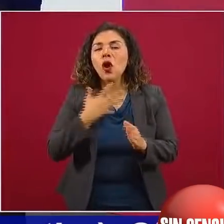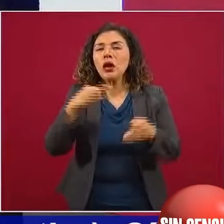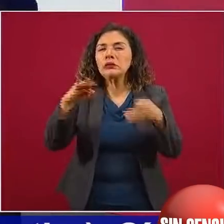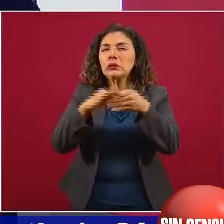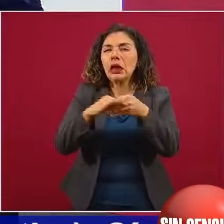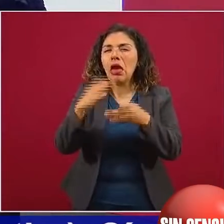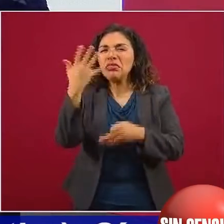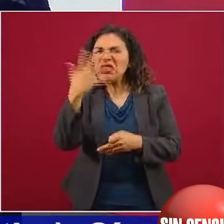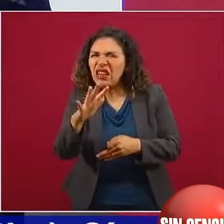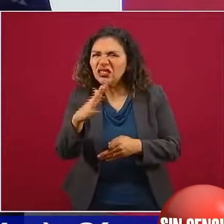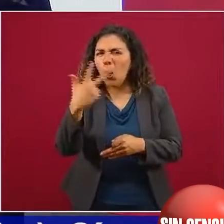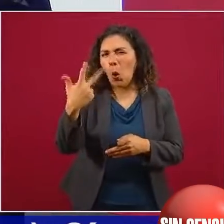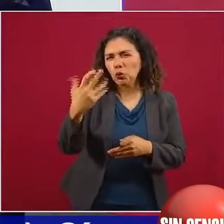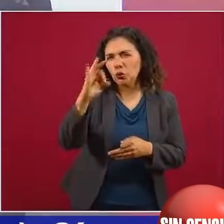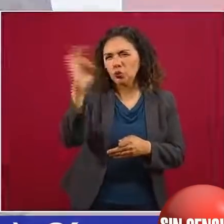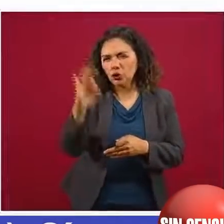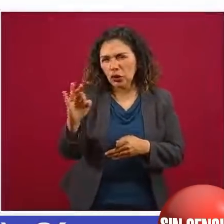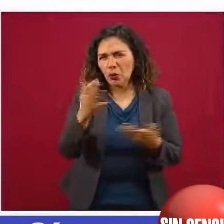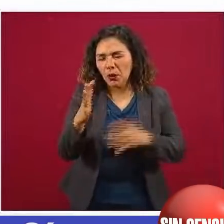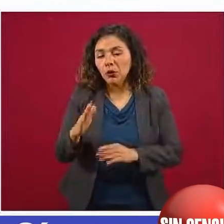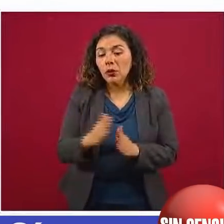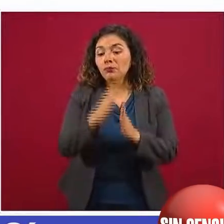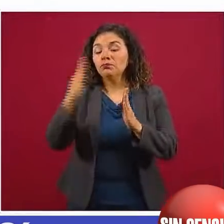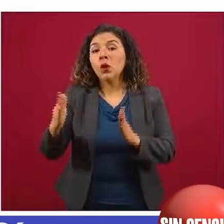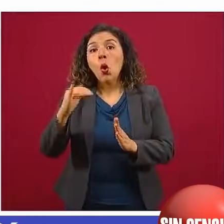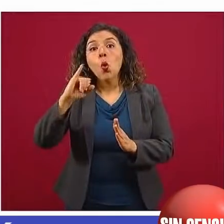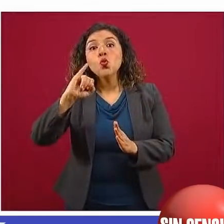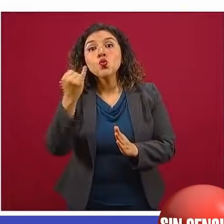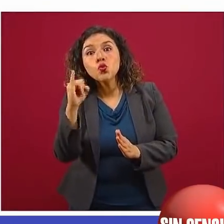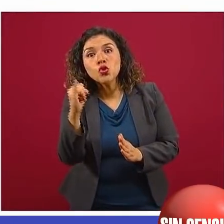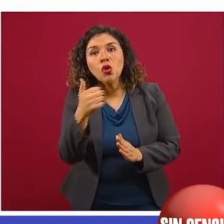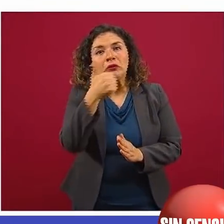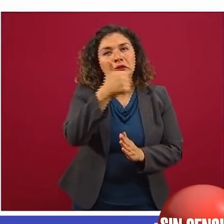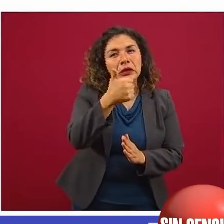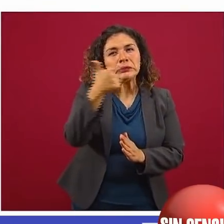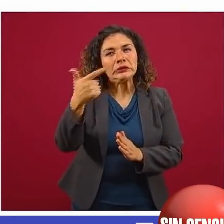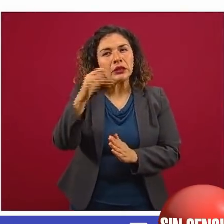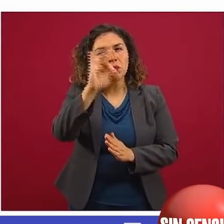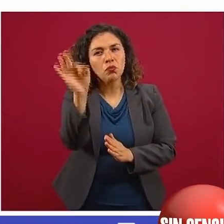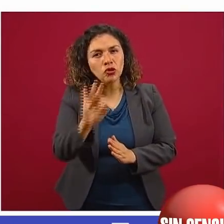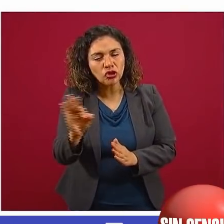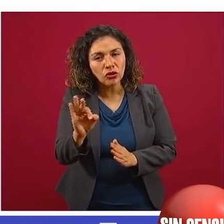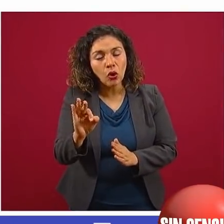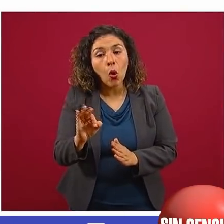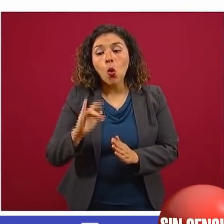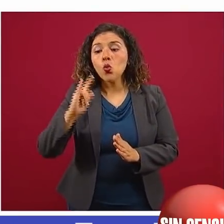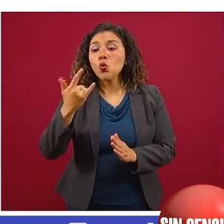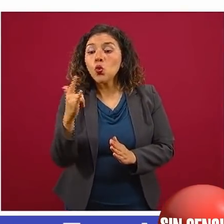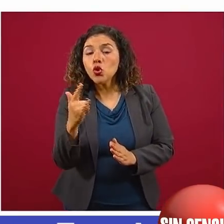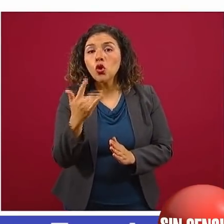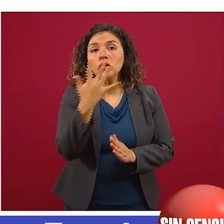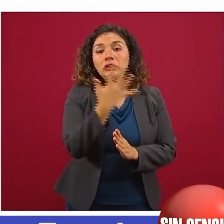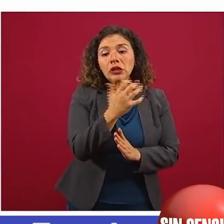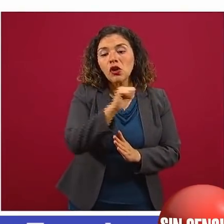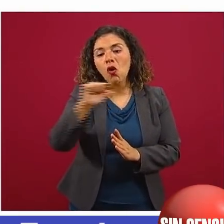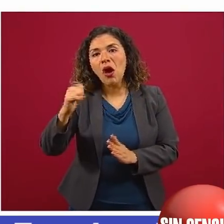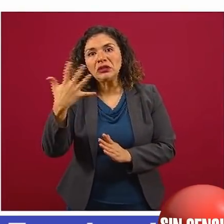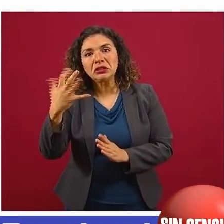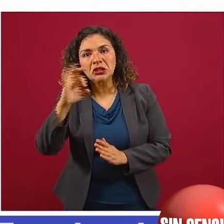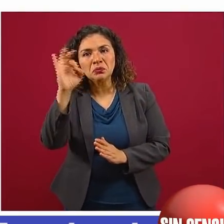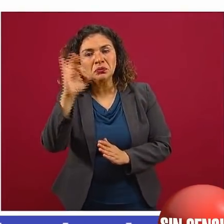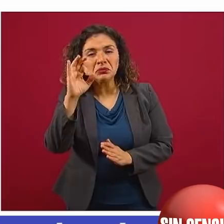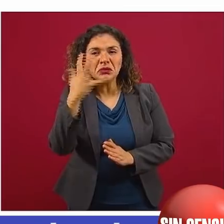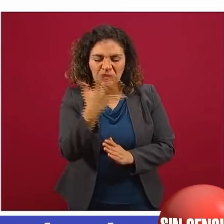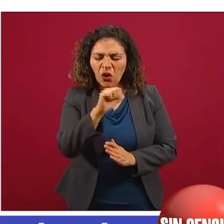10 u 8%, en junio estuvo alrededor de 6 a 7%, en julio de 5 a